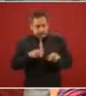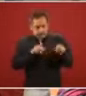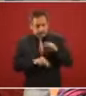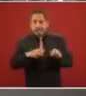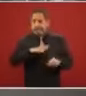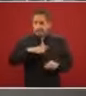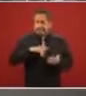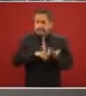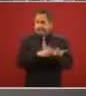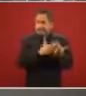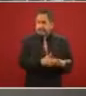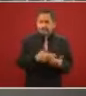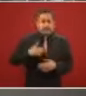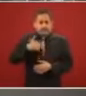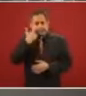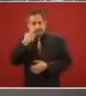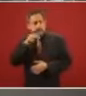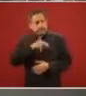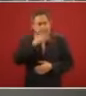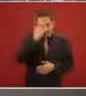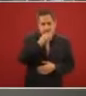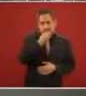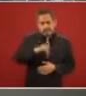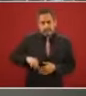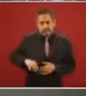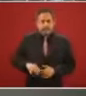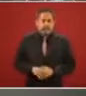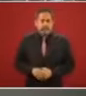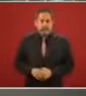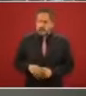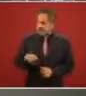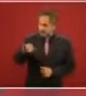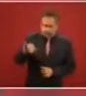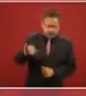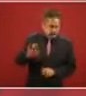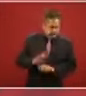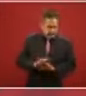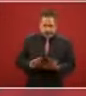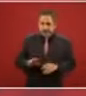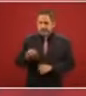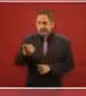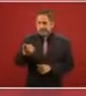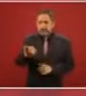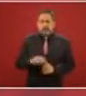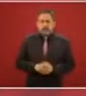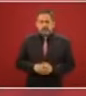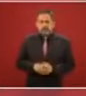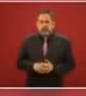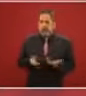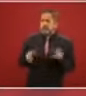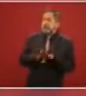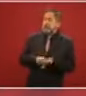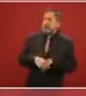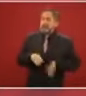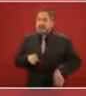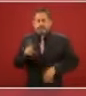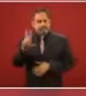en diferentes entidades. Está muy interesante. Sí, sí, no hay nada que ocultar.